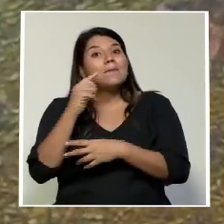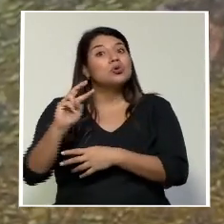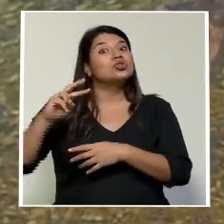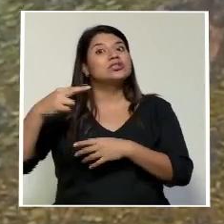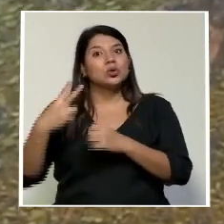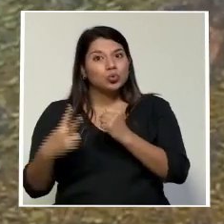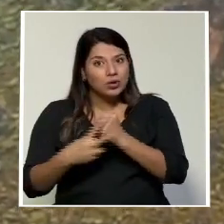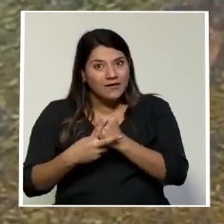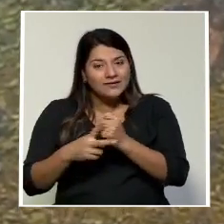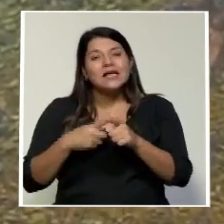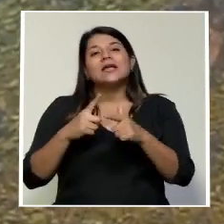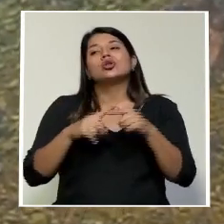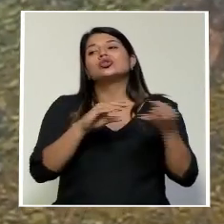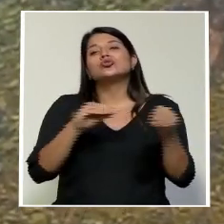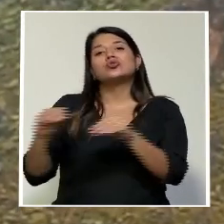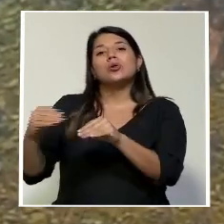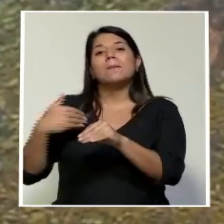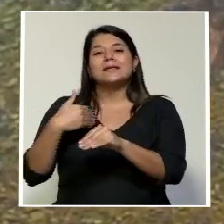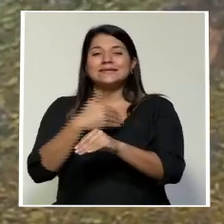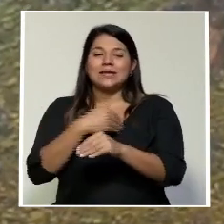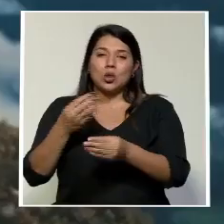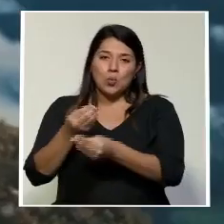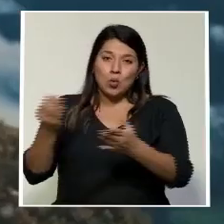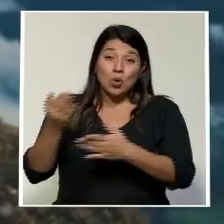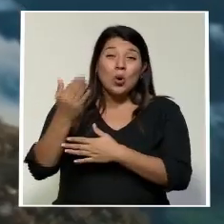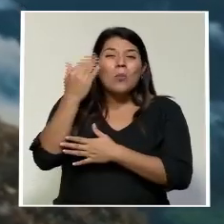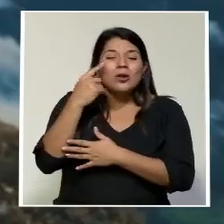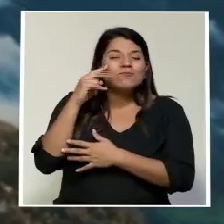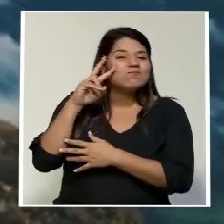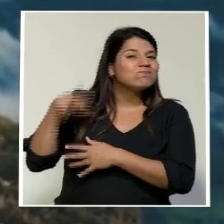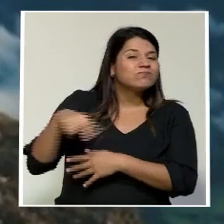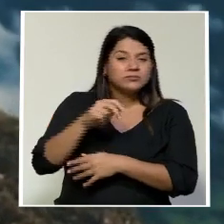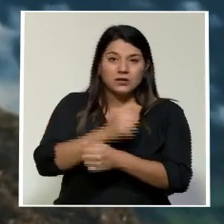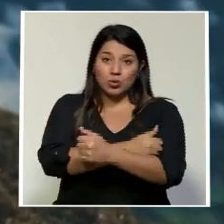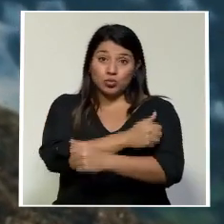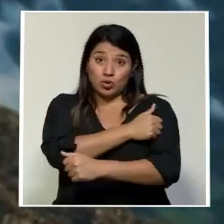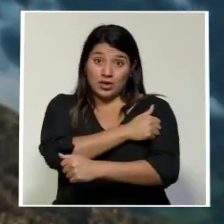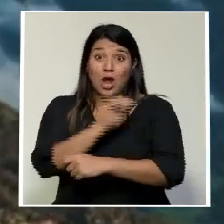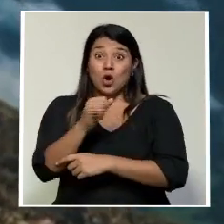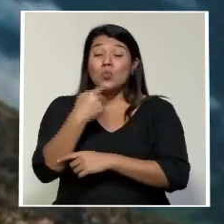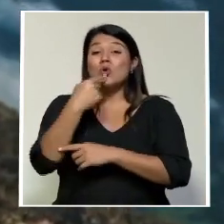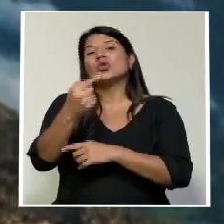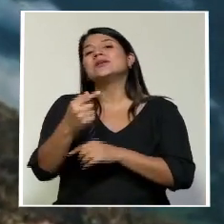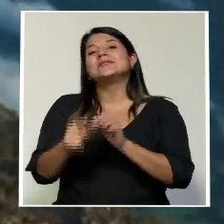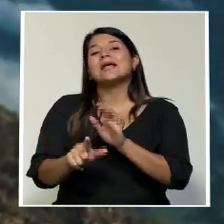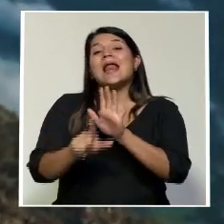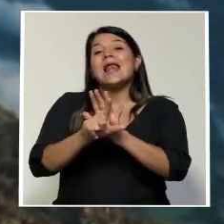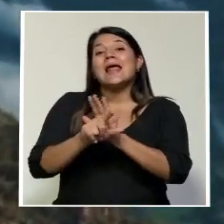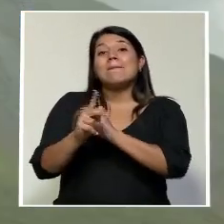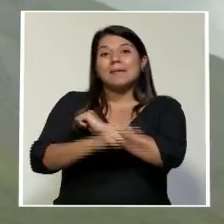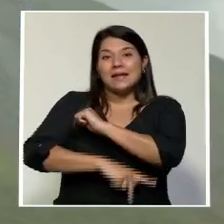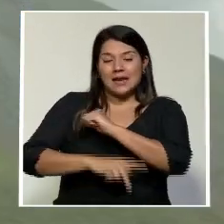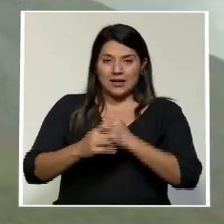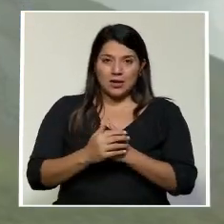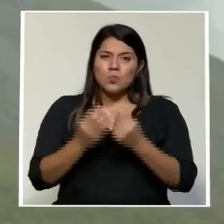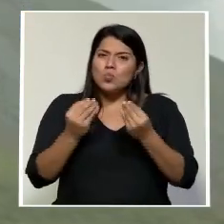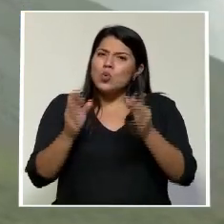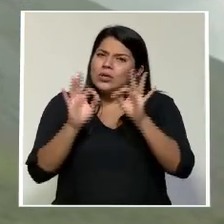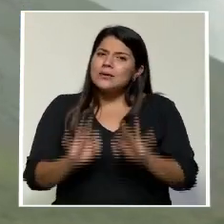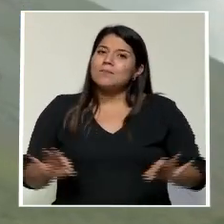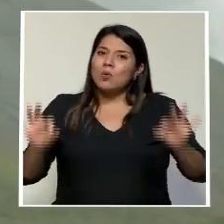la autoridad, previsto en el artículo 314 del Código Penal. Es importante que la población tenga claro las